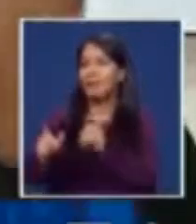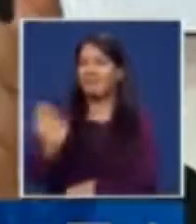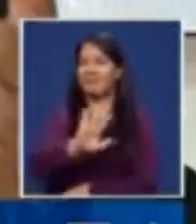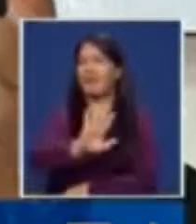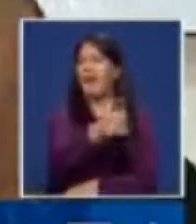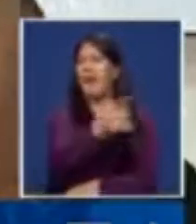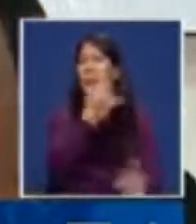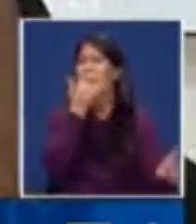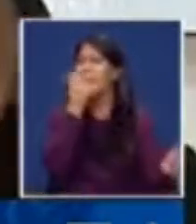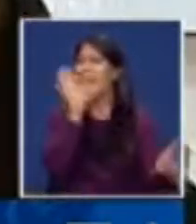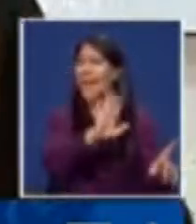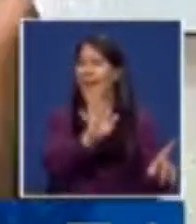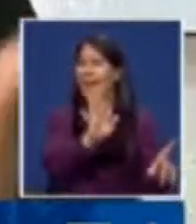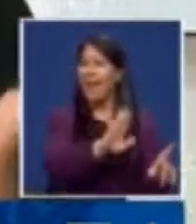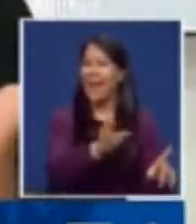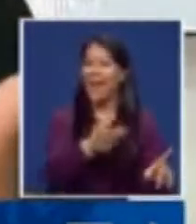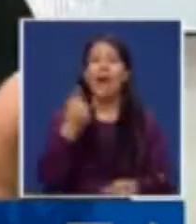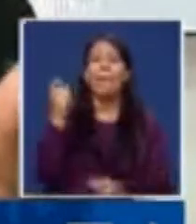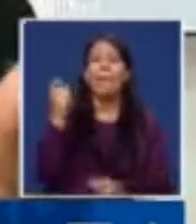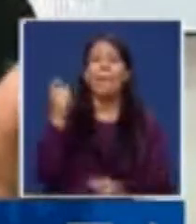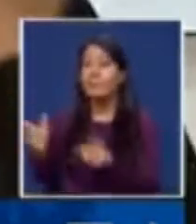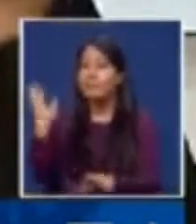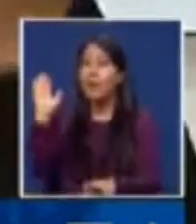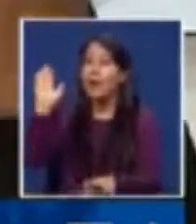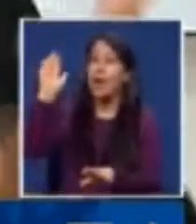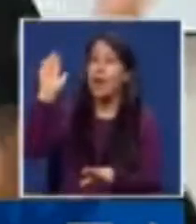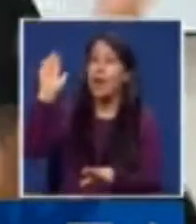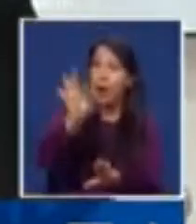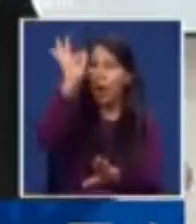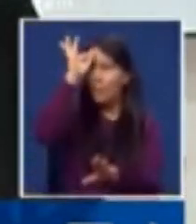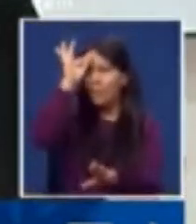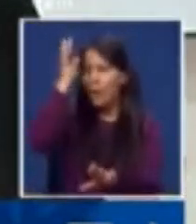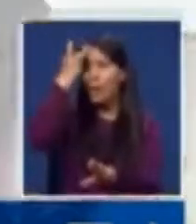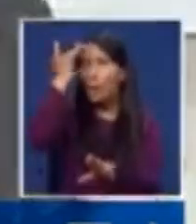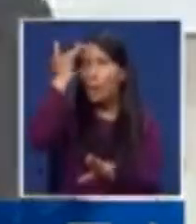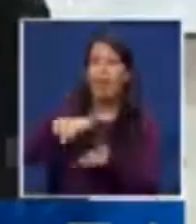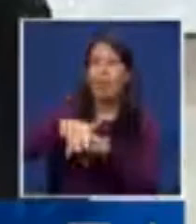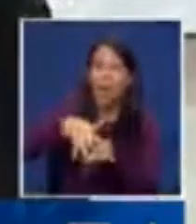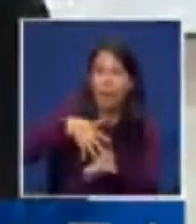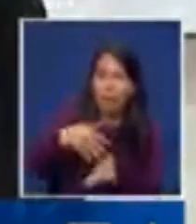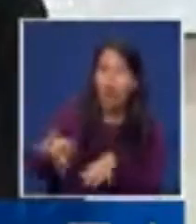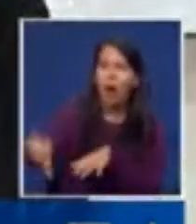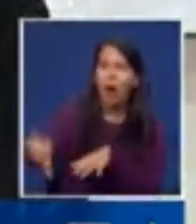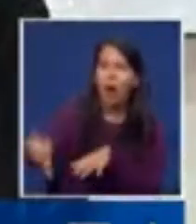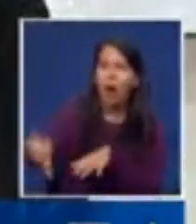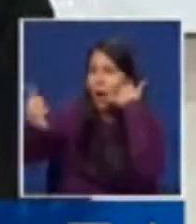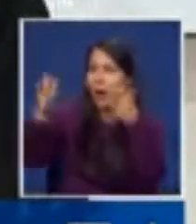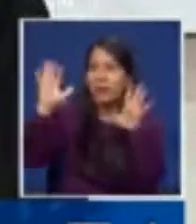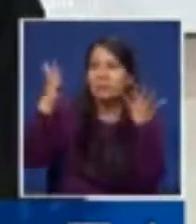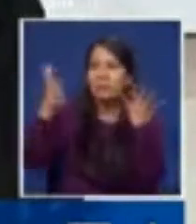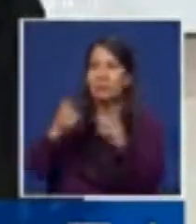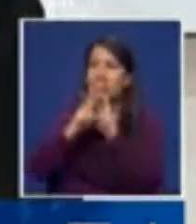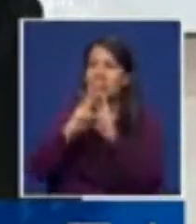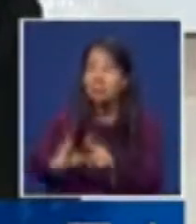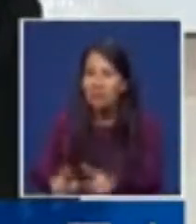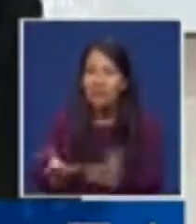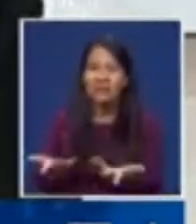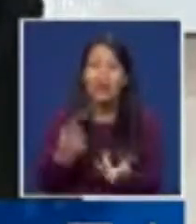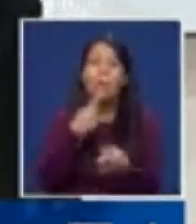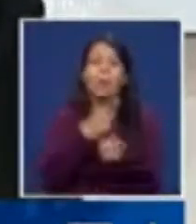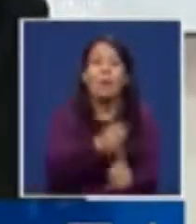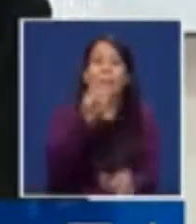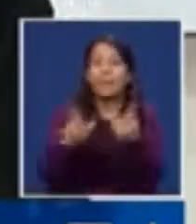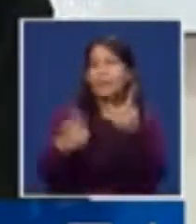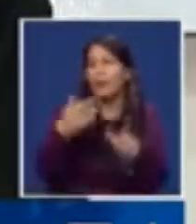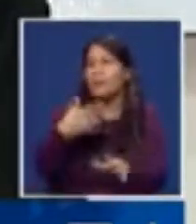ver una poca respuesta, que la ambulancia no llegue. Lo que la gente está buscando es tratar